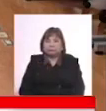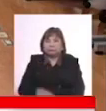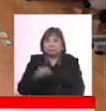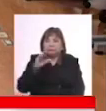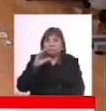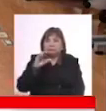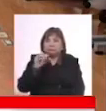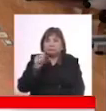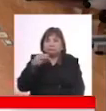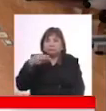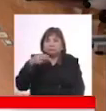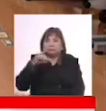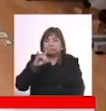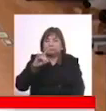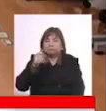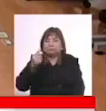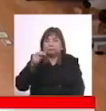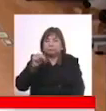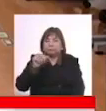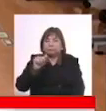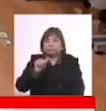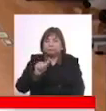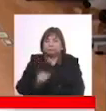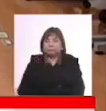Salguana Cavides.